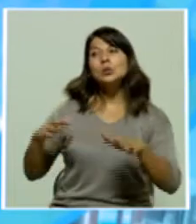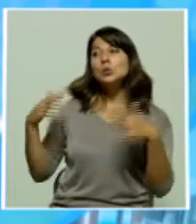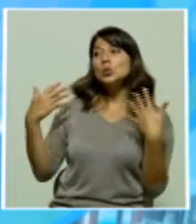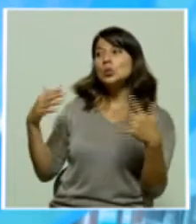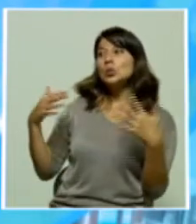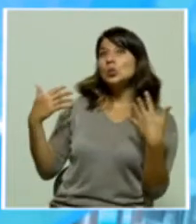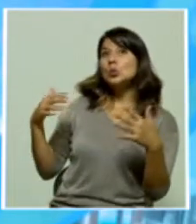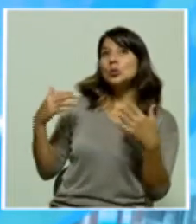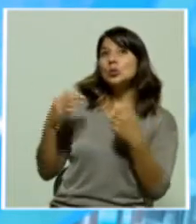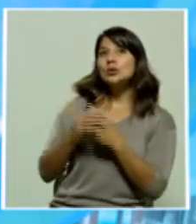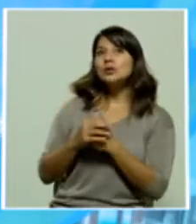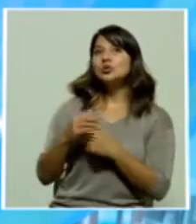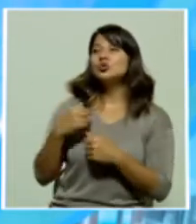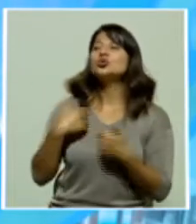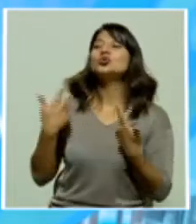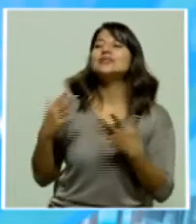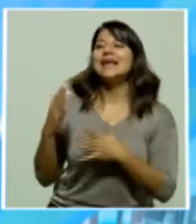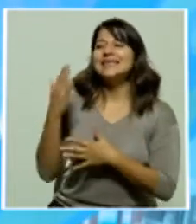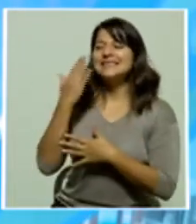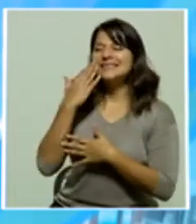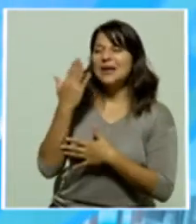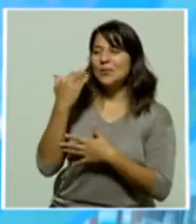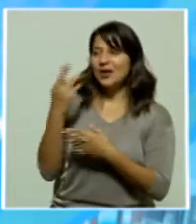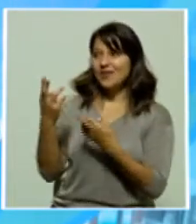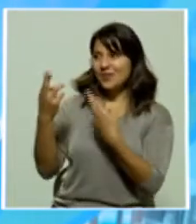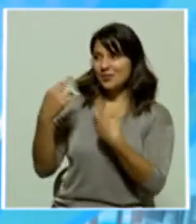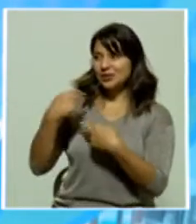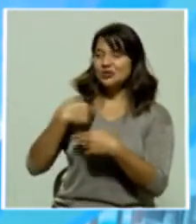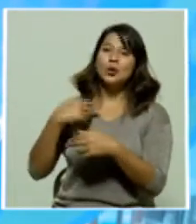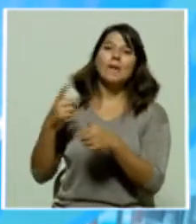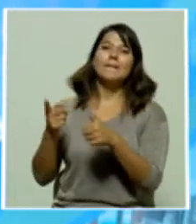Ya sé por qué quería que contestara yo primero. No.